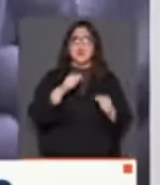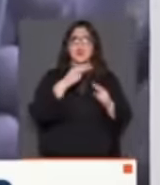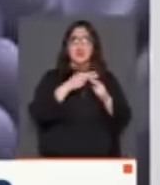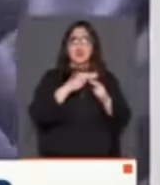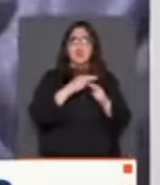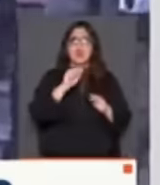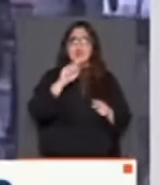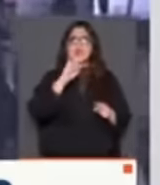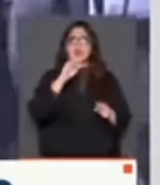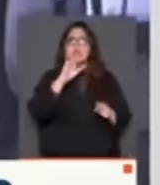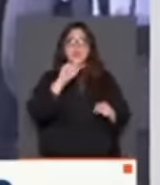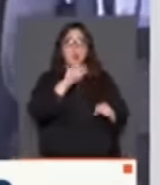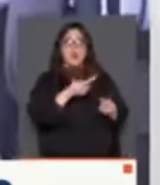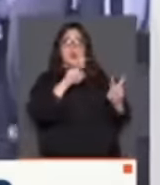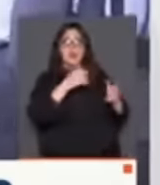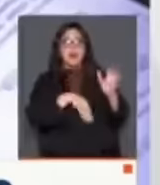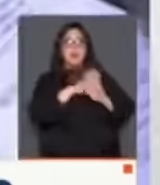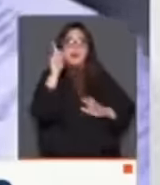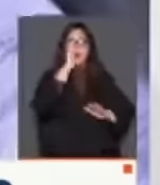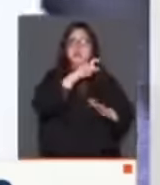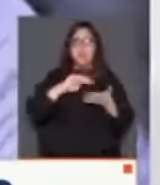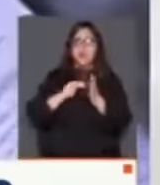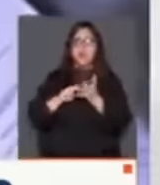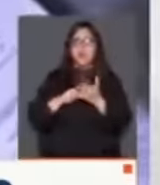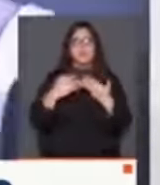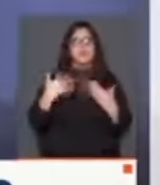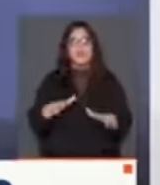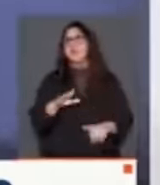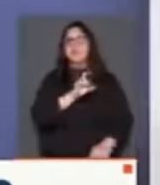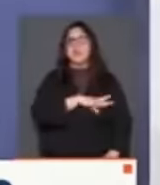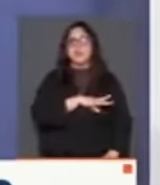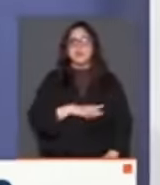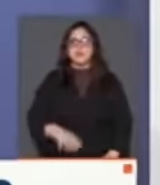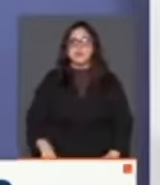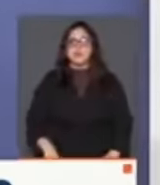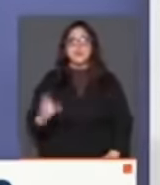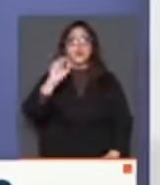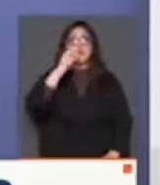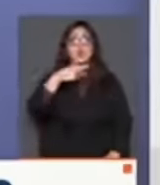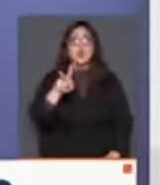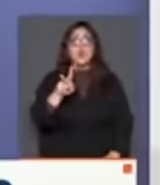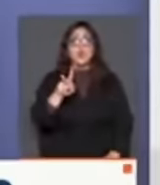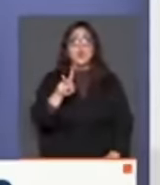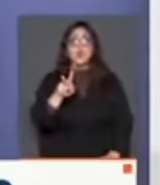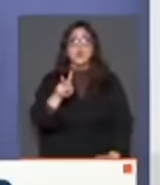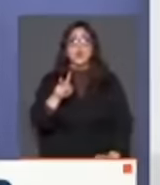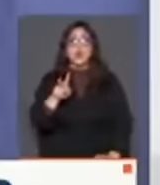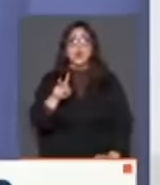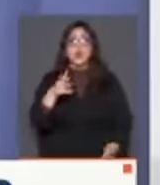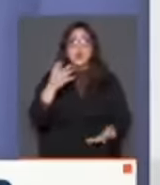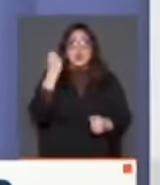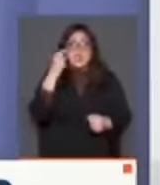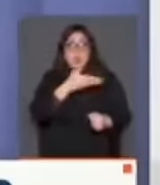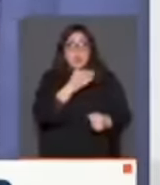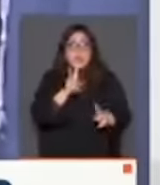la confirmación más cruda de que la crisis había llegado a Chile. ¿Qué le parece que se entere así por la prensa